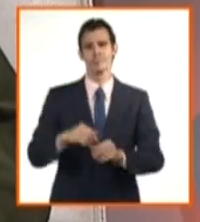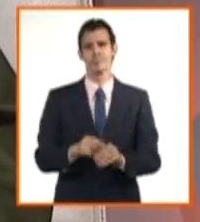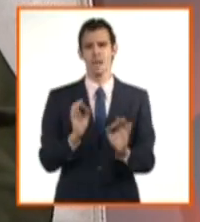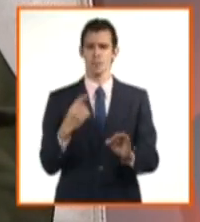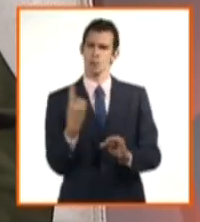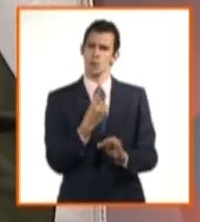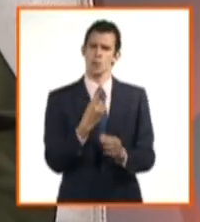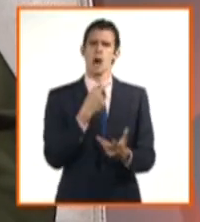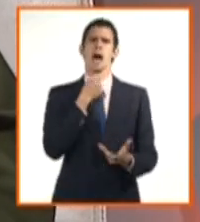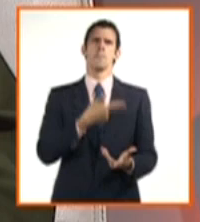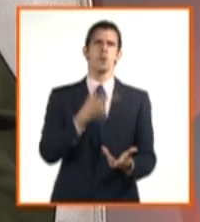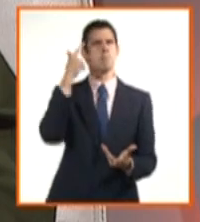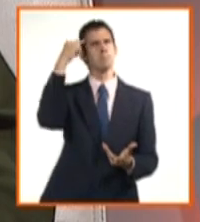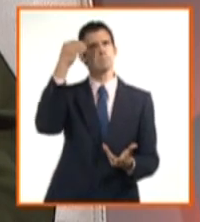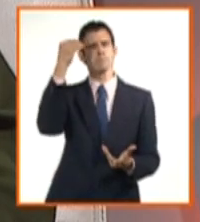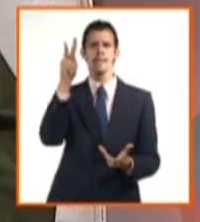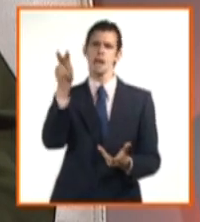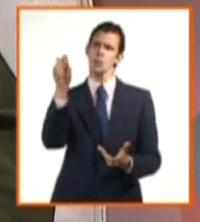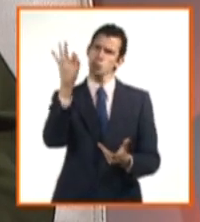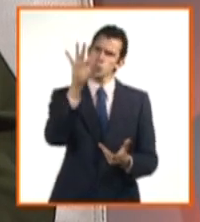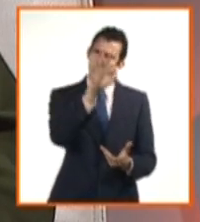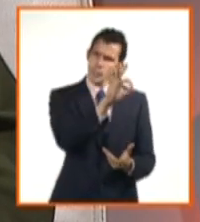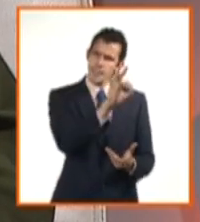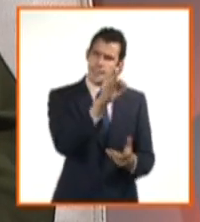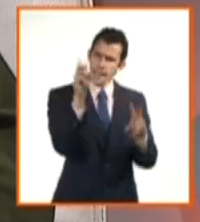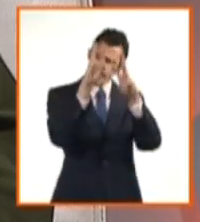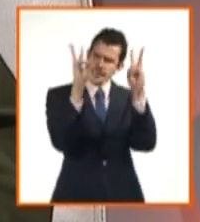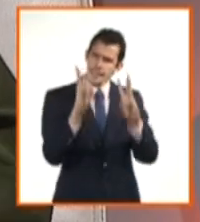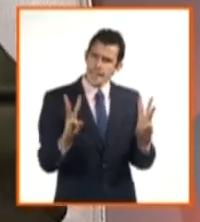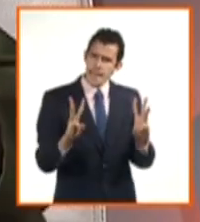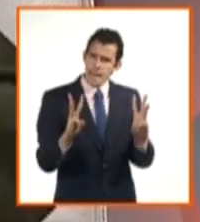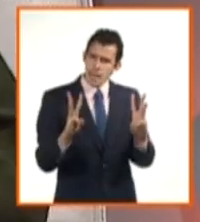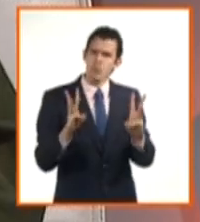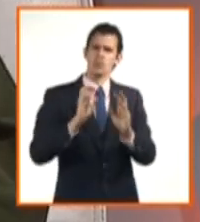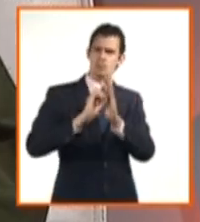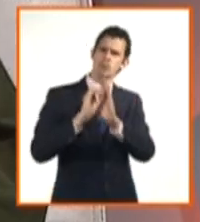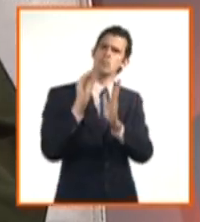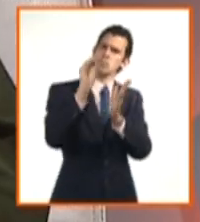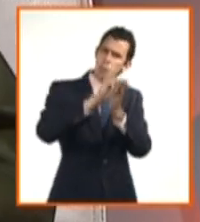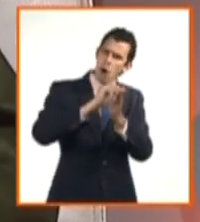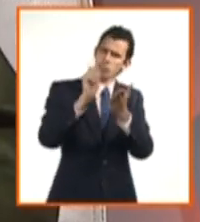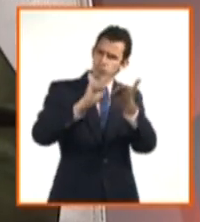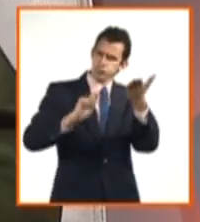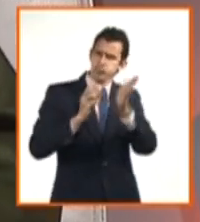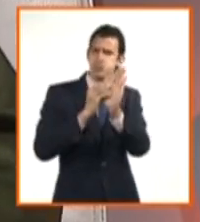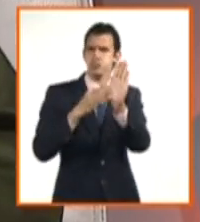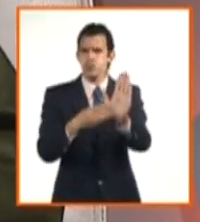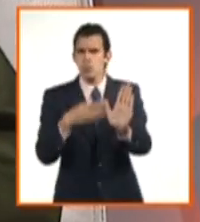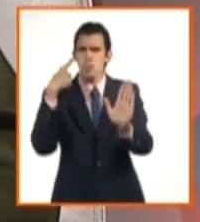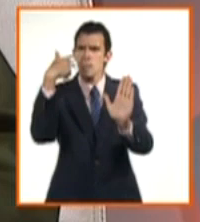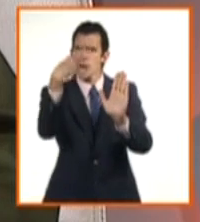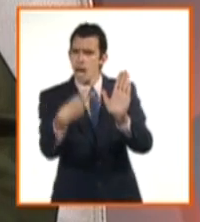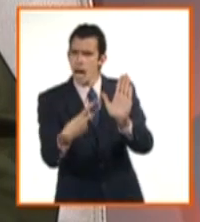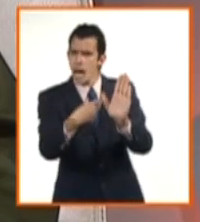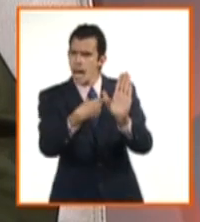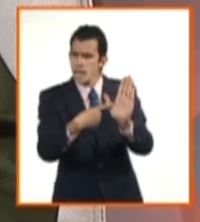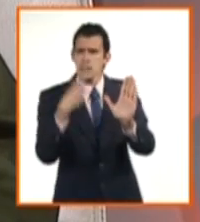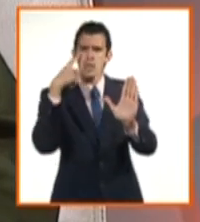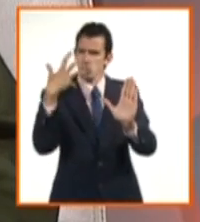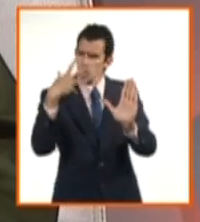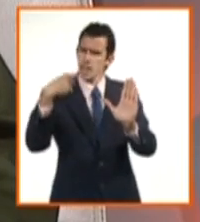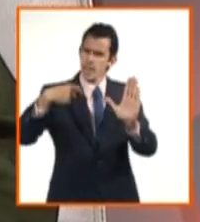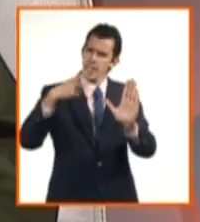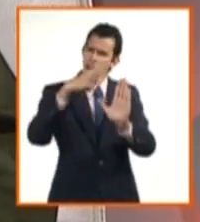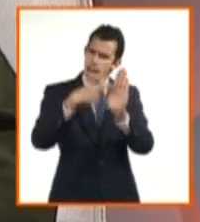se refleja claramente bueno el segundo jefe del estado mayor hoy explicaba y dio lectura prácticamente a lo que se debía hacer las